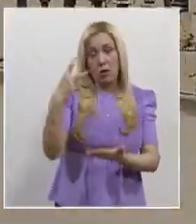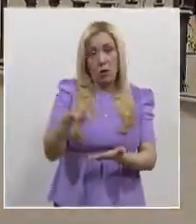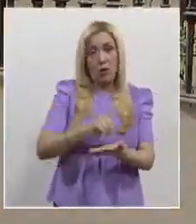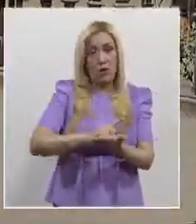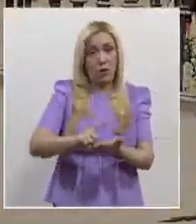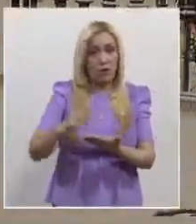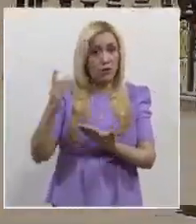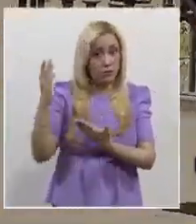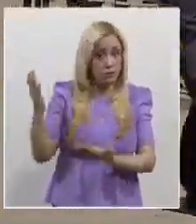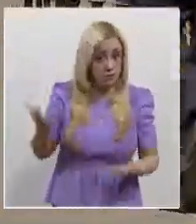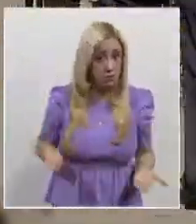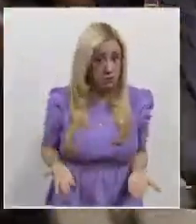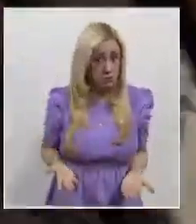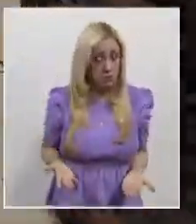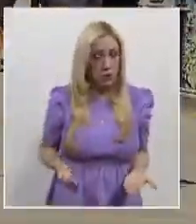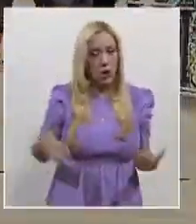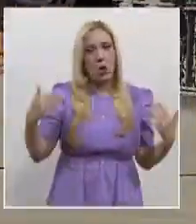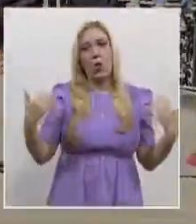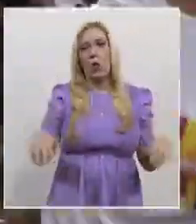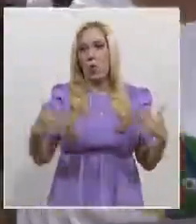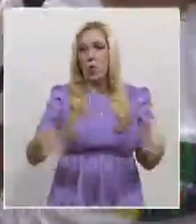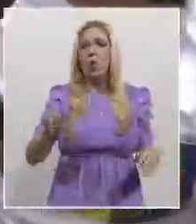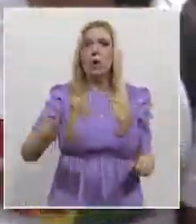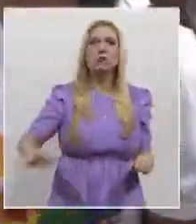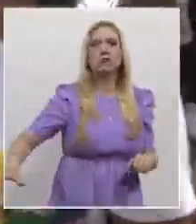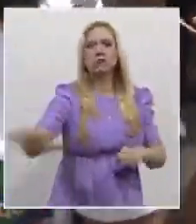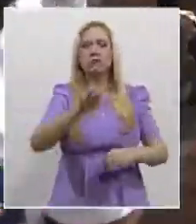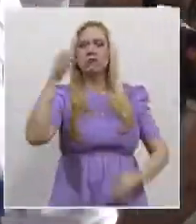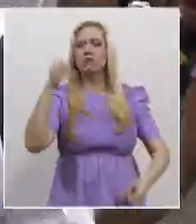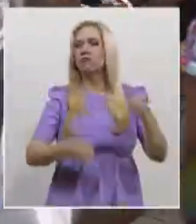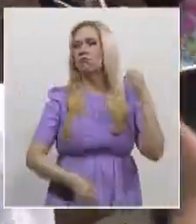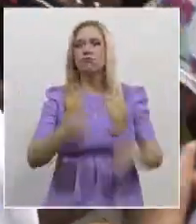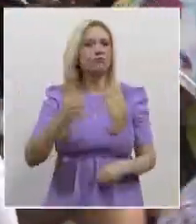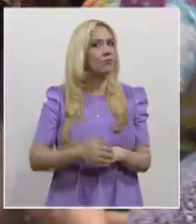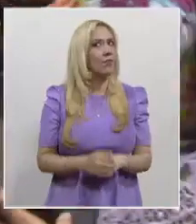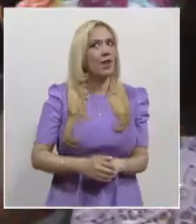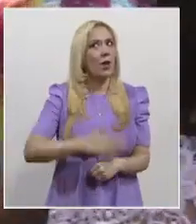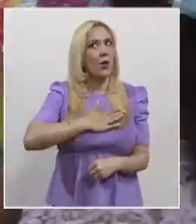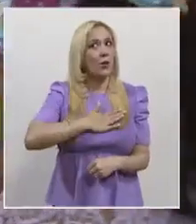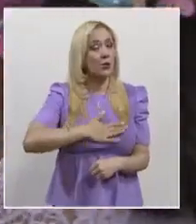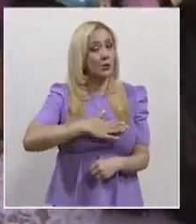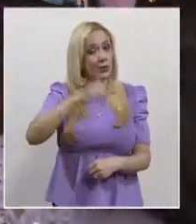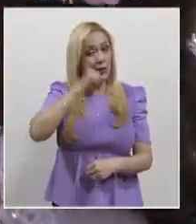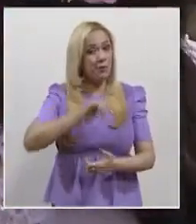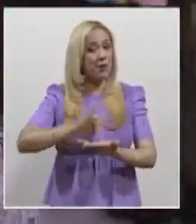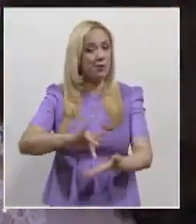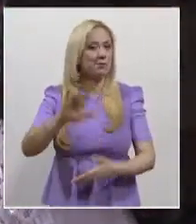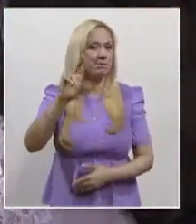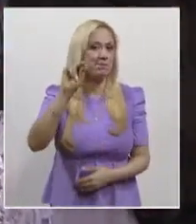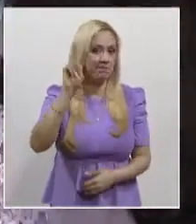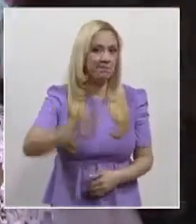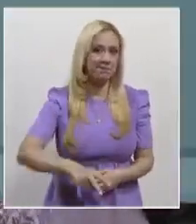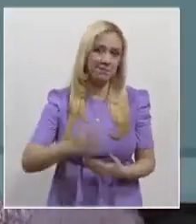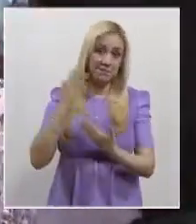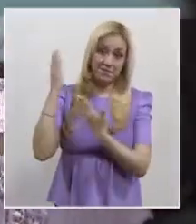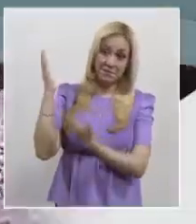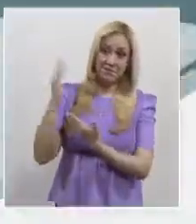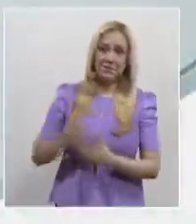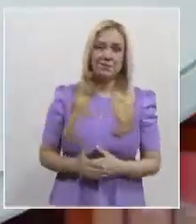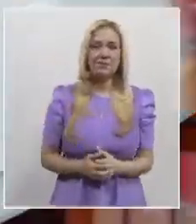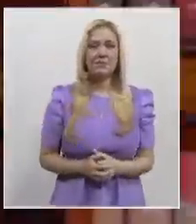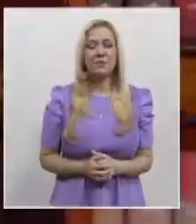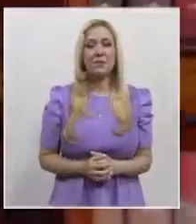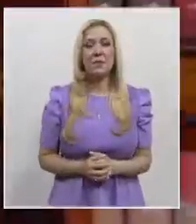derechos, reconociendo que el sistema de justicia no siempre ha estado de su lado.